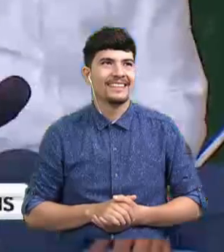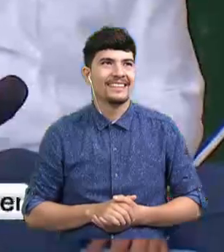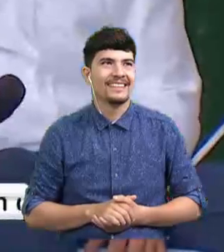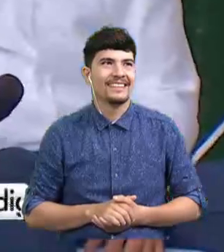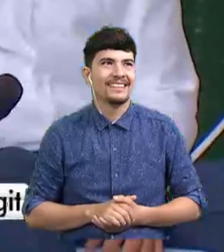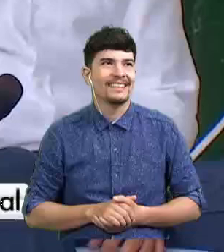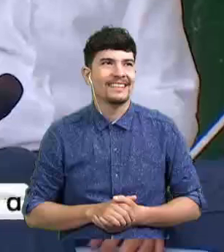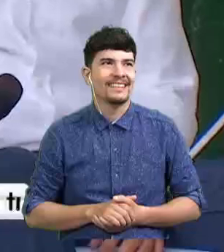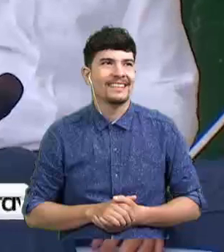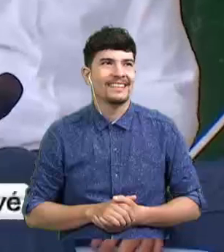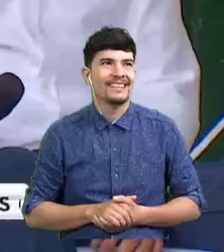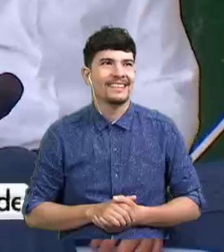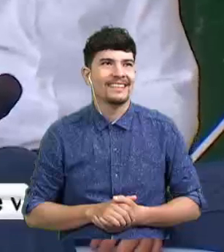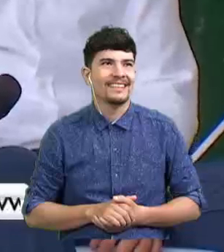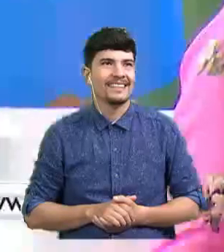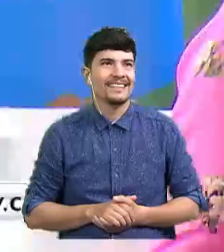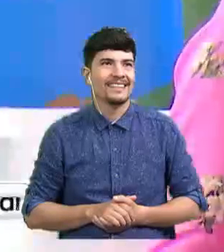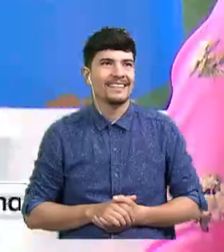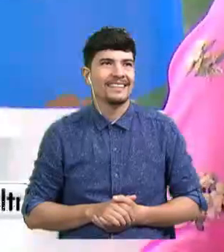porque va grande la cuenta.